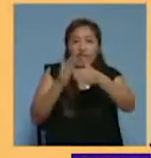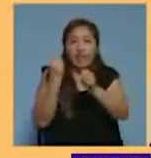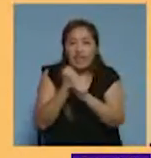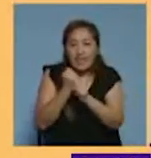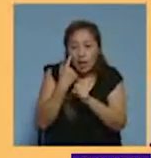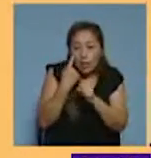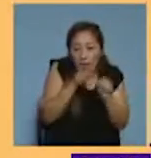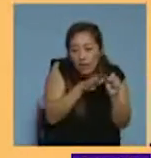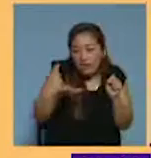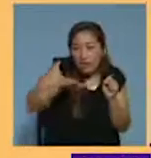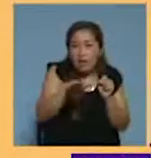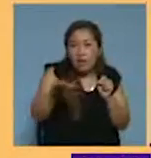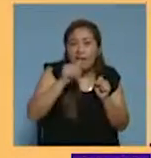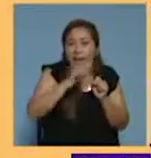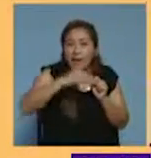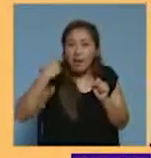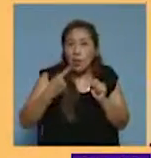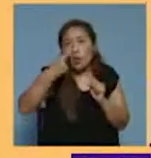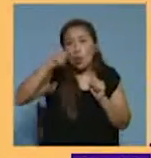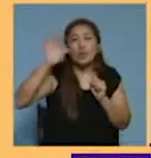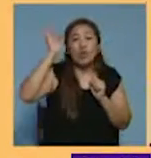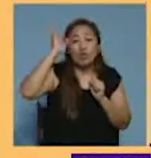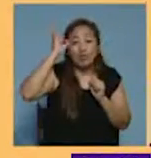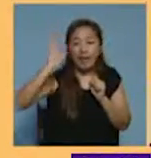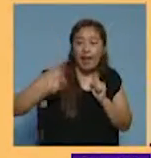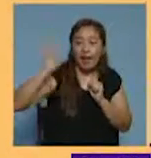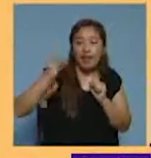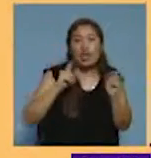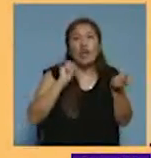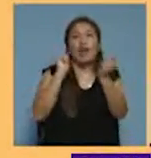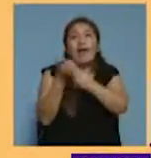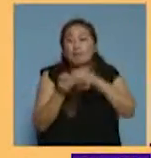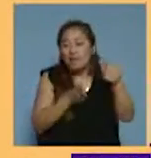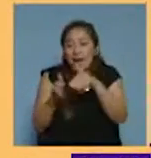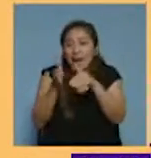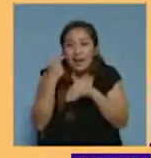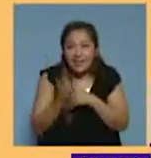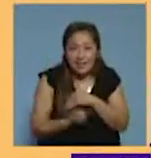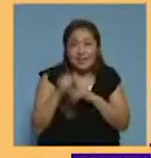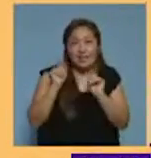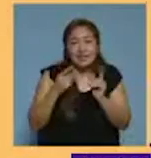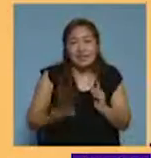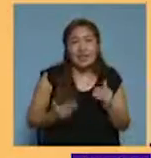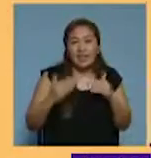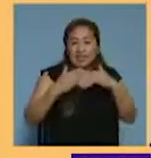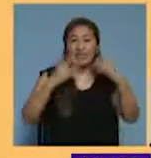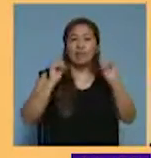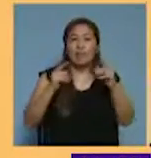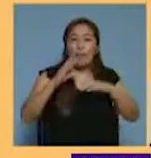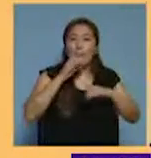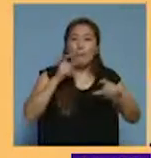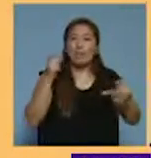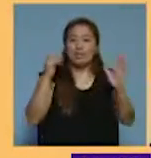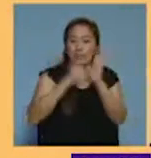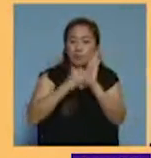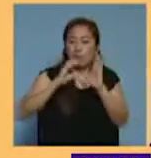el sedimento ahí establecido durante los últimos 30 años obviamente realizar defensas de protección en